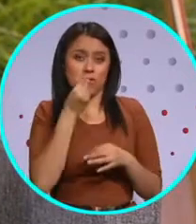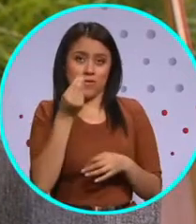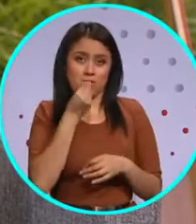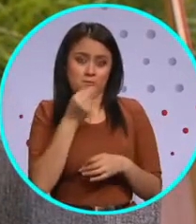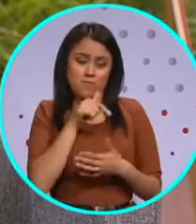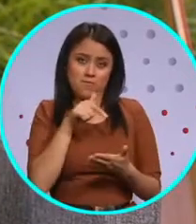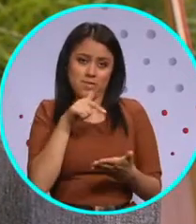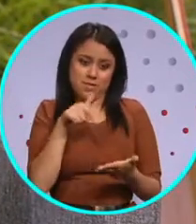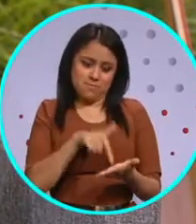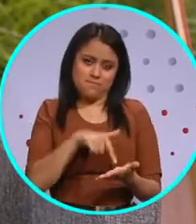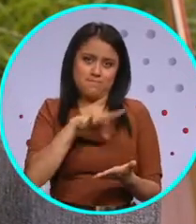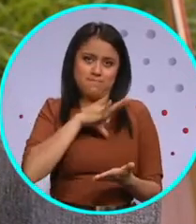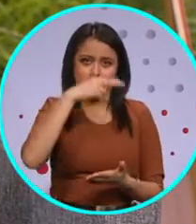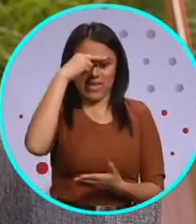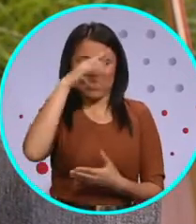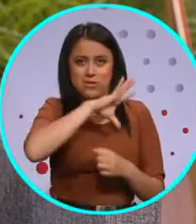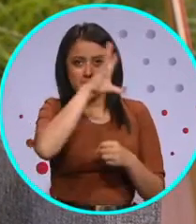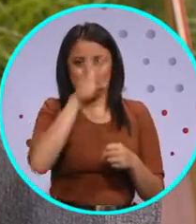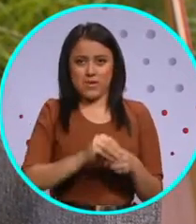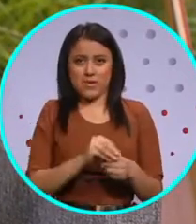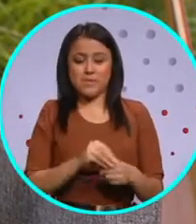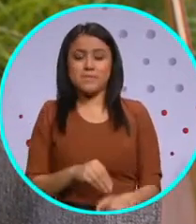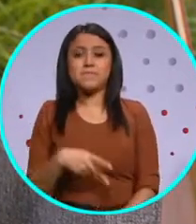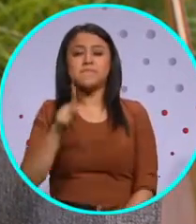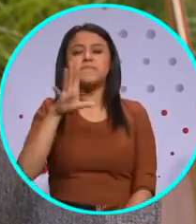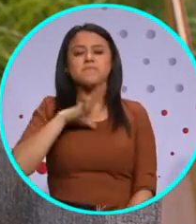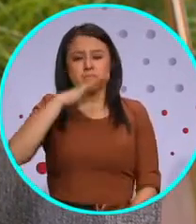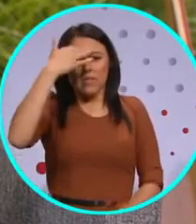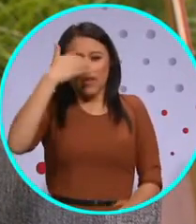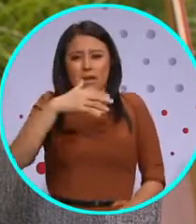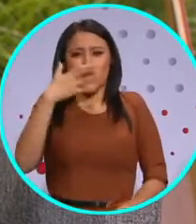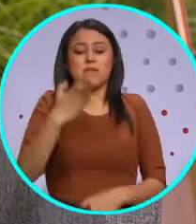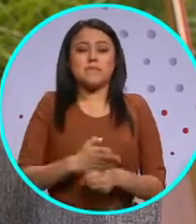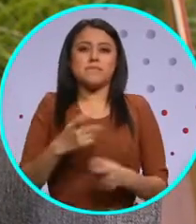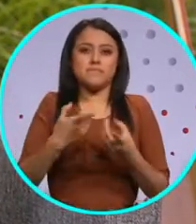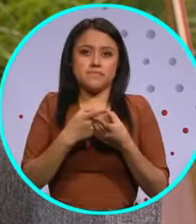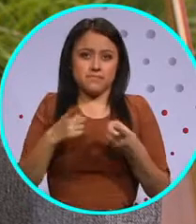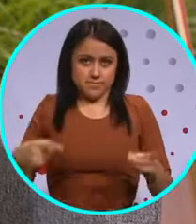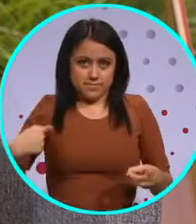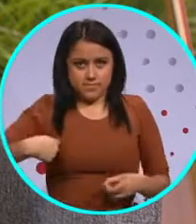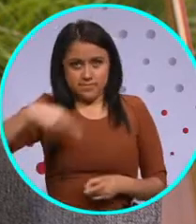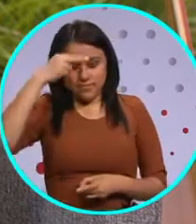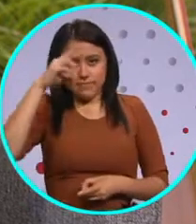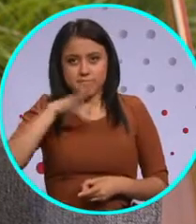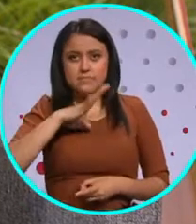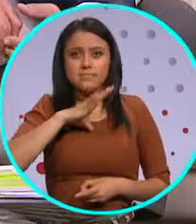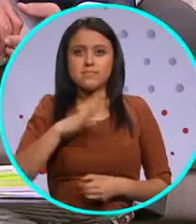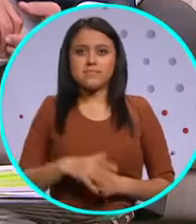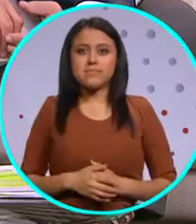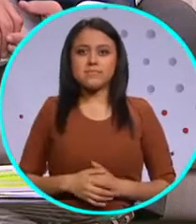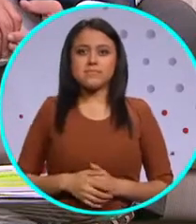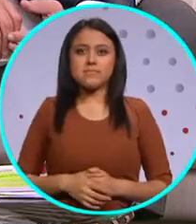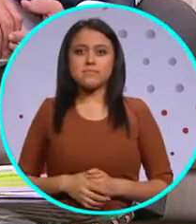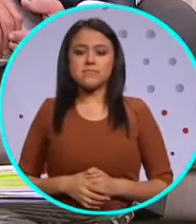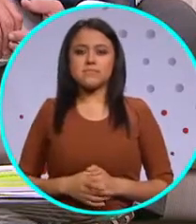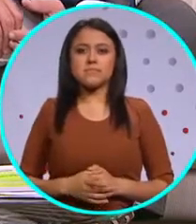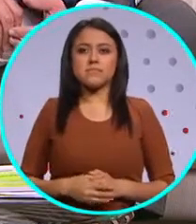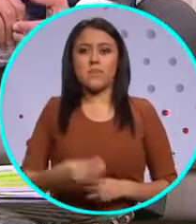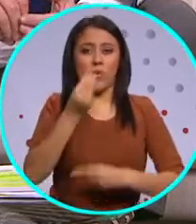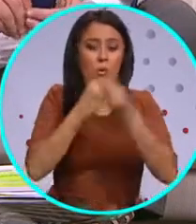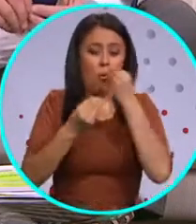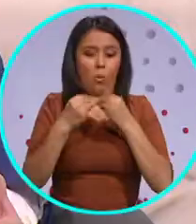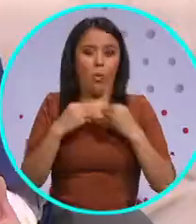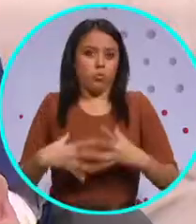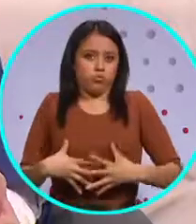en nuestro país en general pero sabemos que esto es parte del desarrollo en méxico la visión no llegue al niño para que no